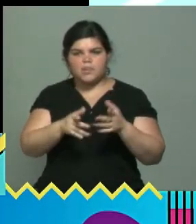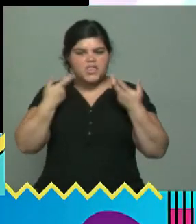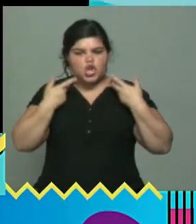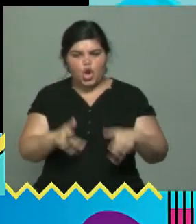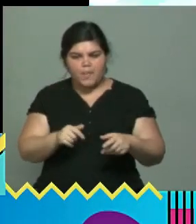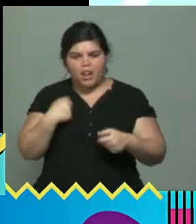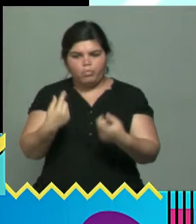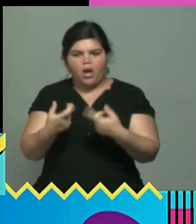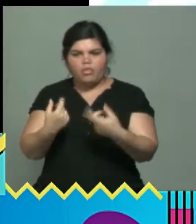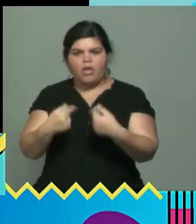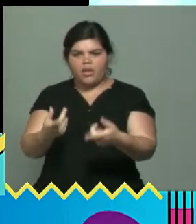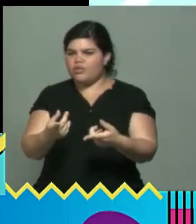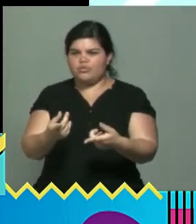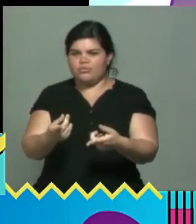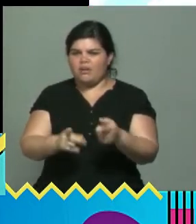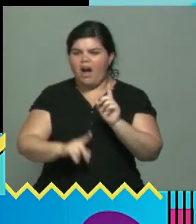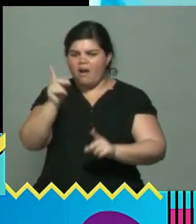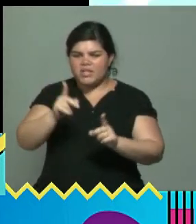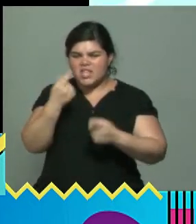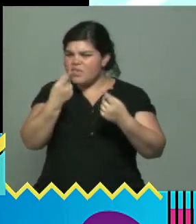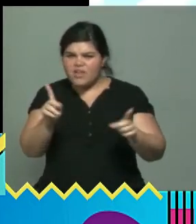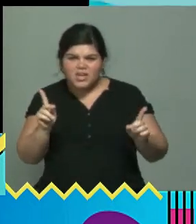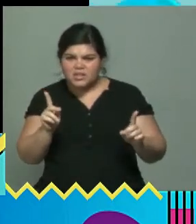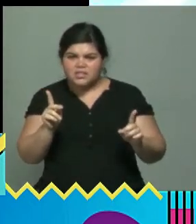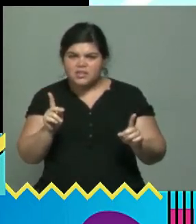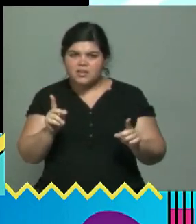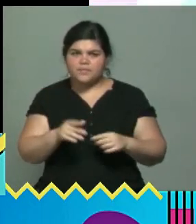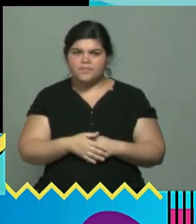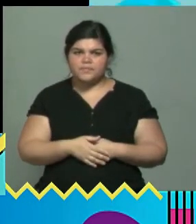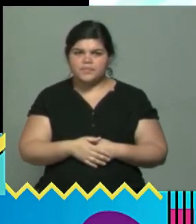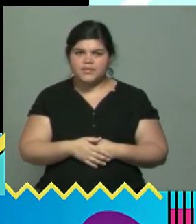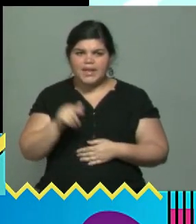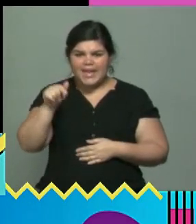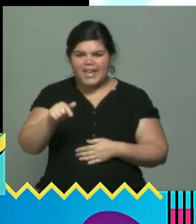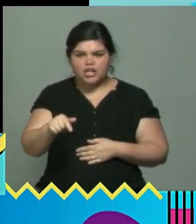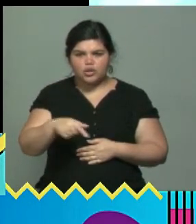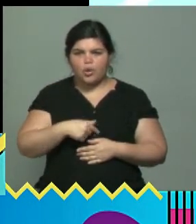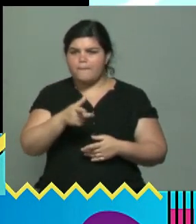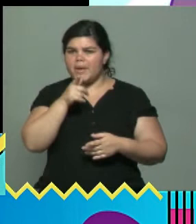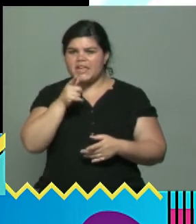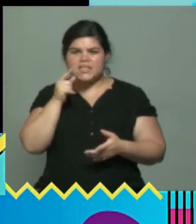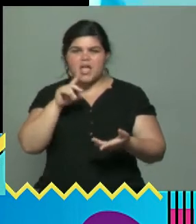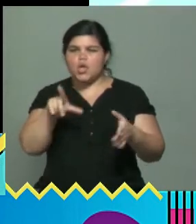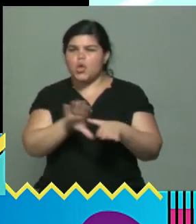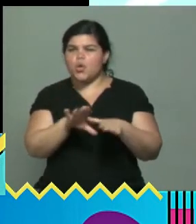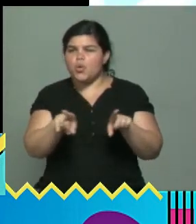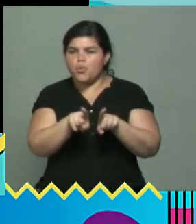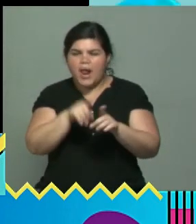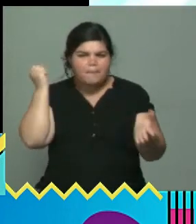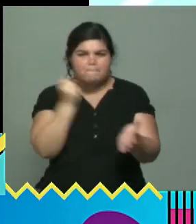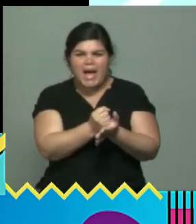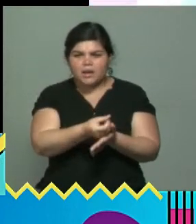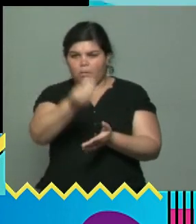es lo mejor para ese chico. No siempre esta situación ha sido significada como un trauma. Entonces ahí los profesionales